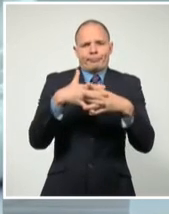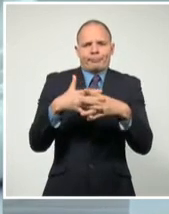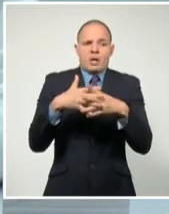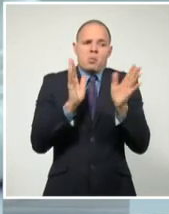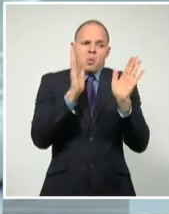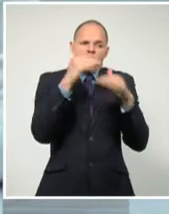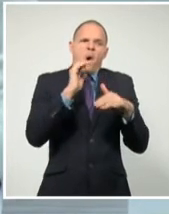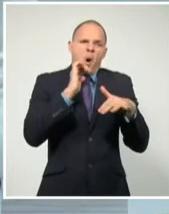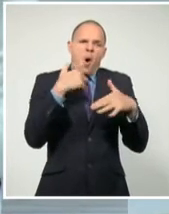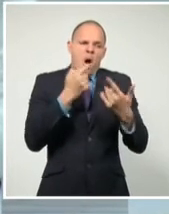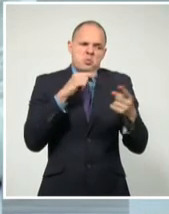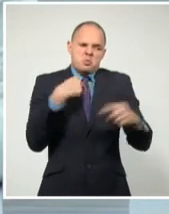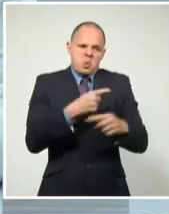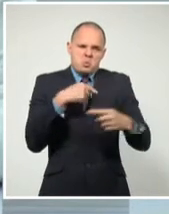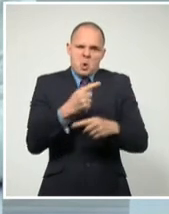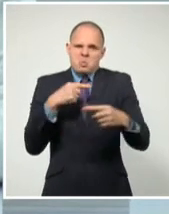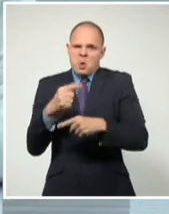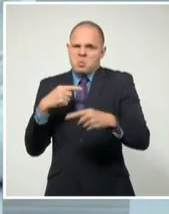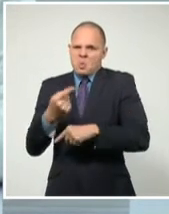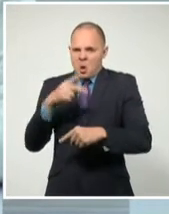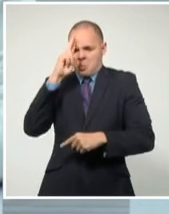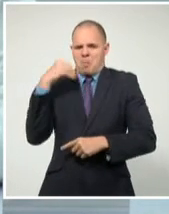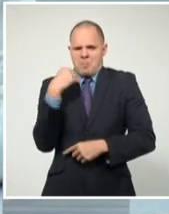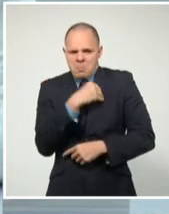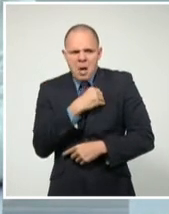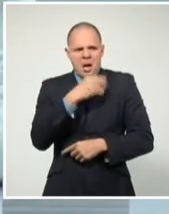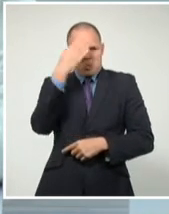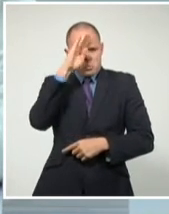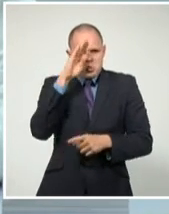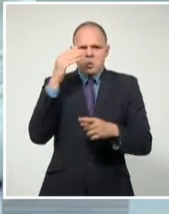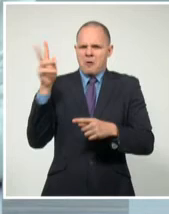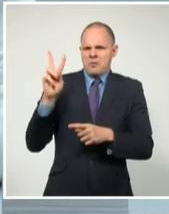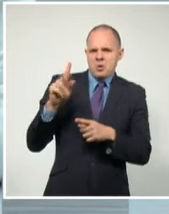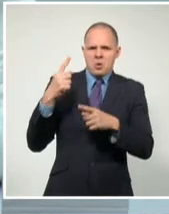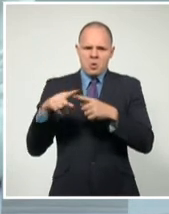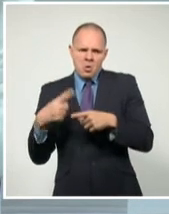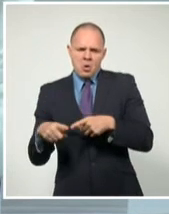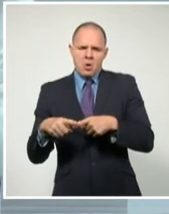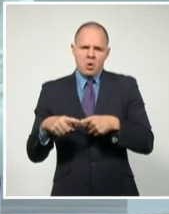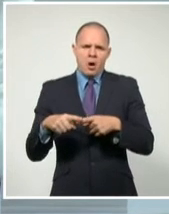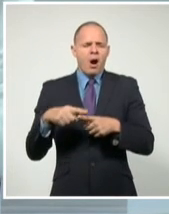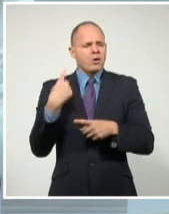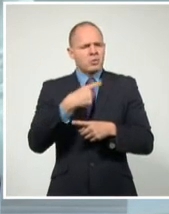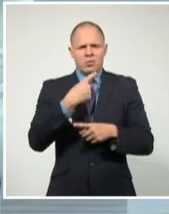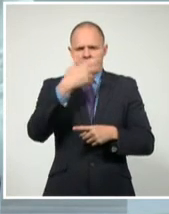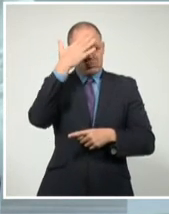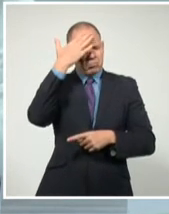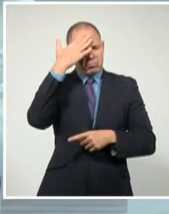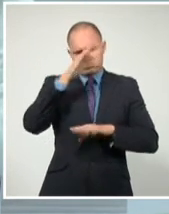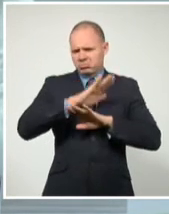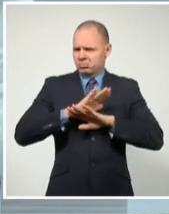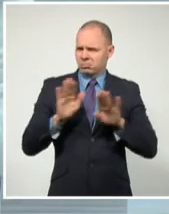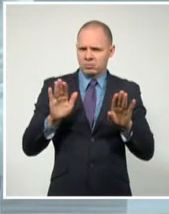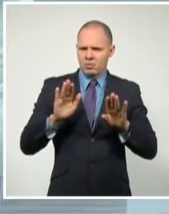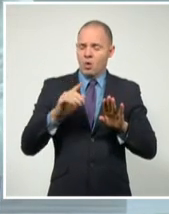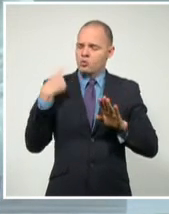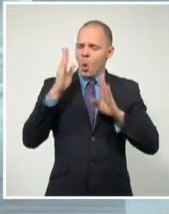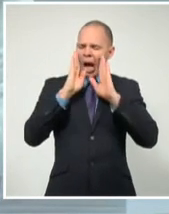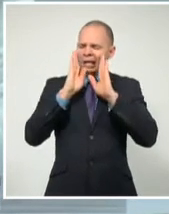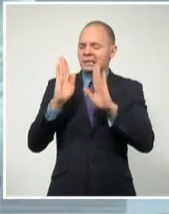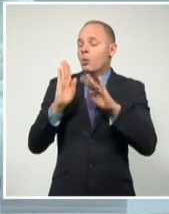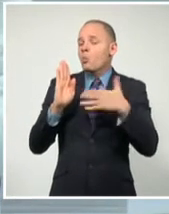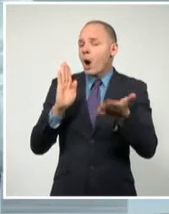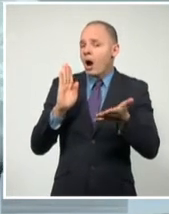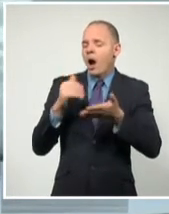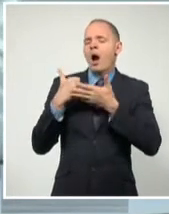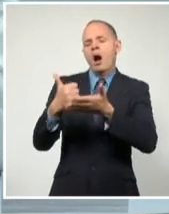de descrédito contra la noble y solidaria obra revolucionaria, Cuba se enfrasca en salvar